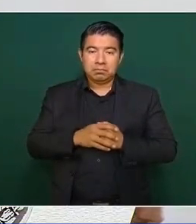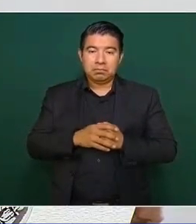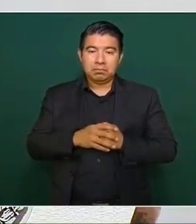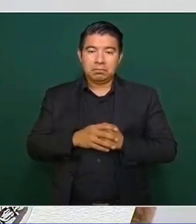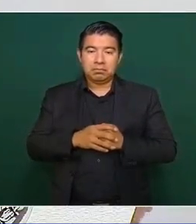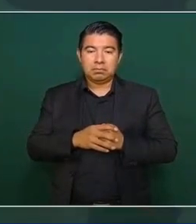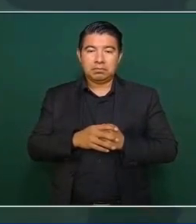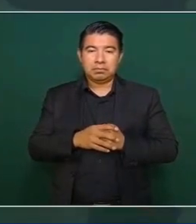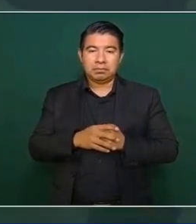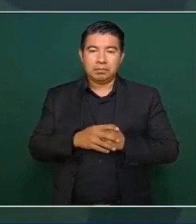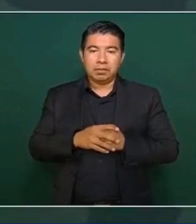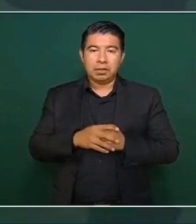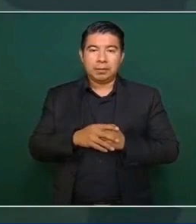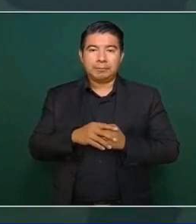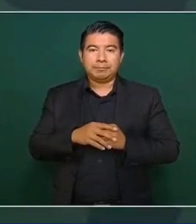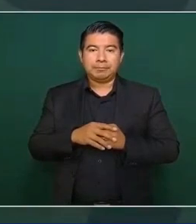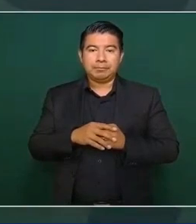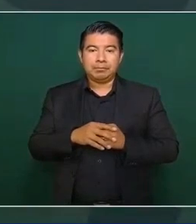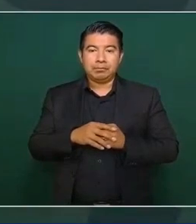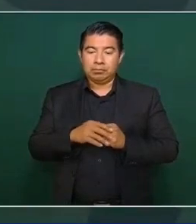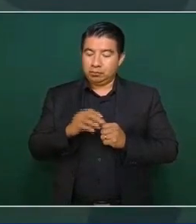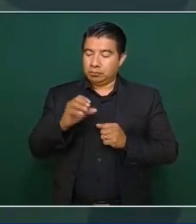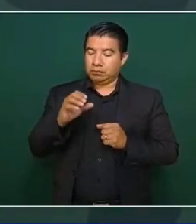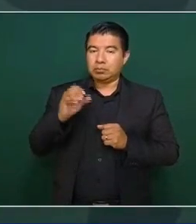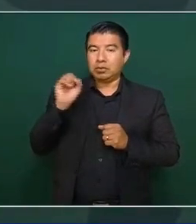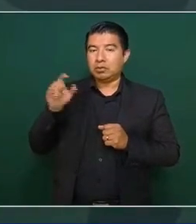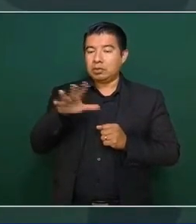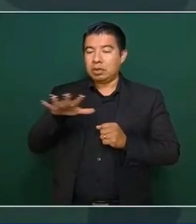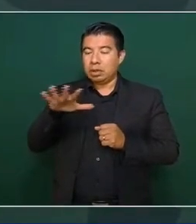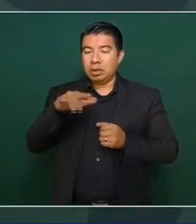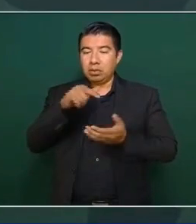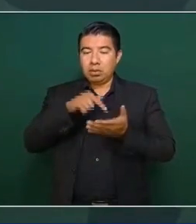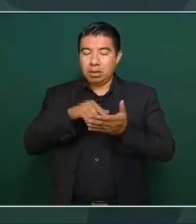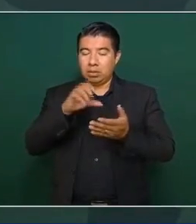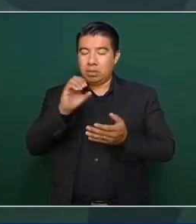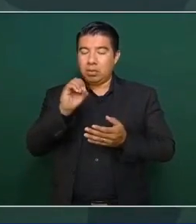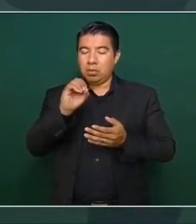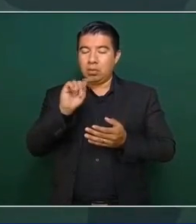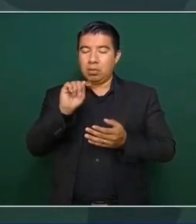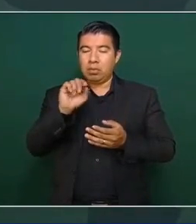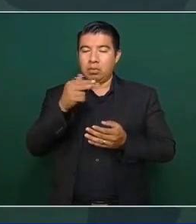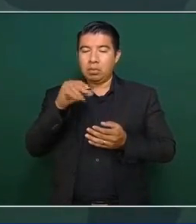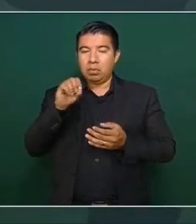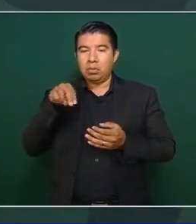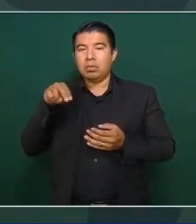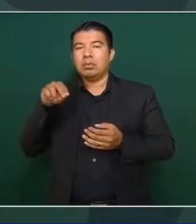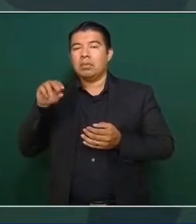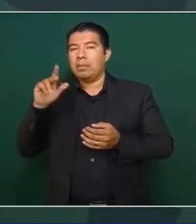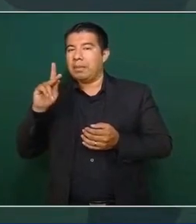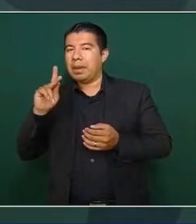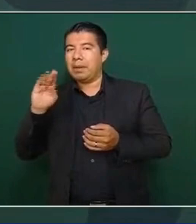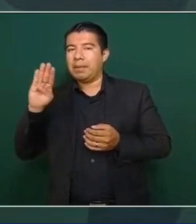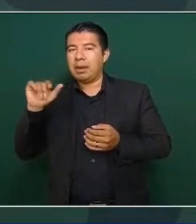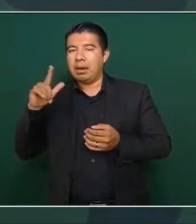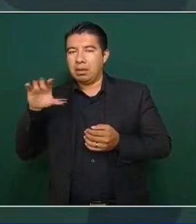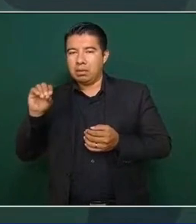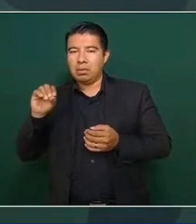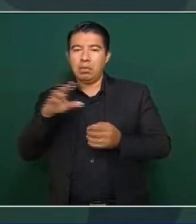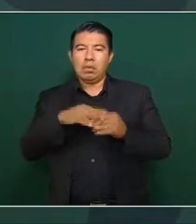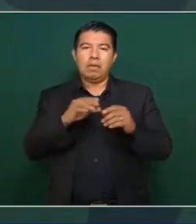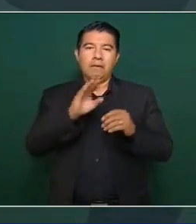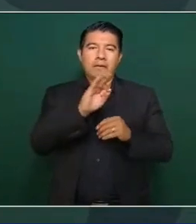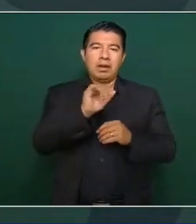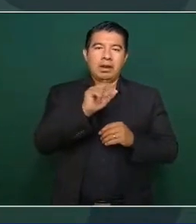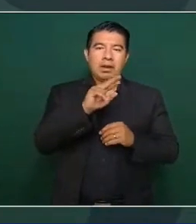No era lo mismo Otompe Blanco o Morelos o Felipe Carrillo